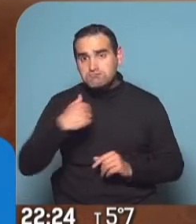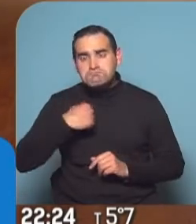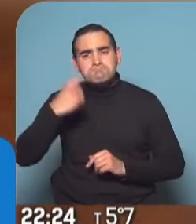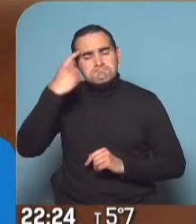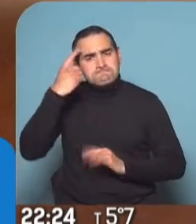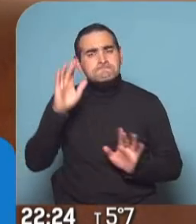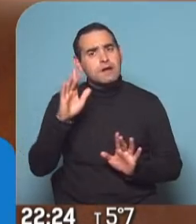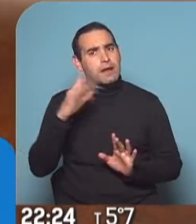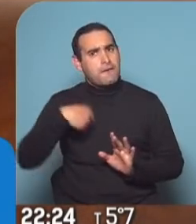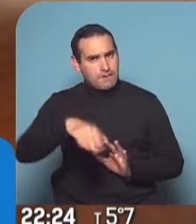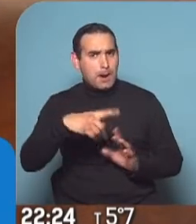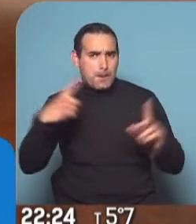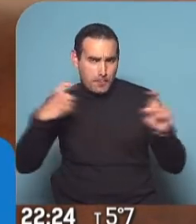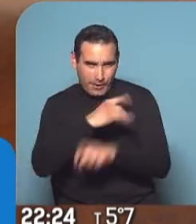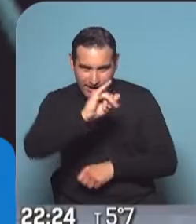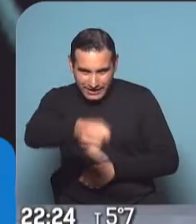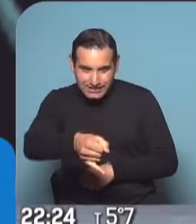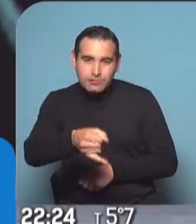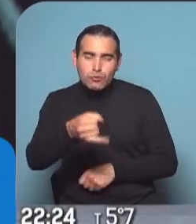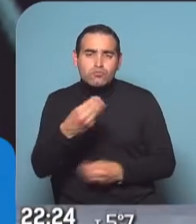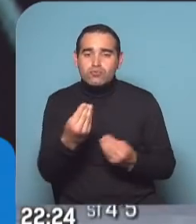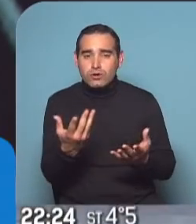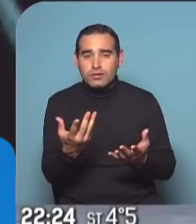que va a generar conflicto precisamente porque